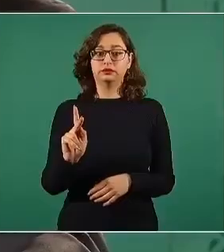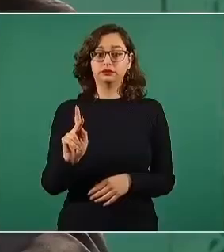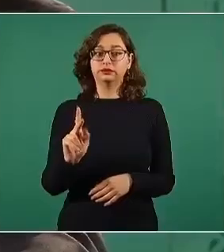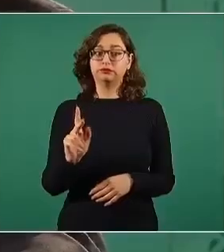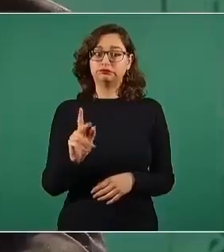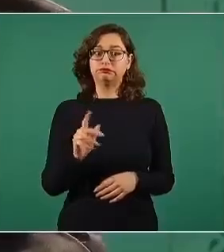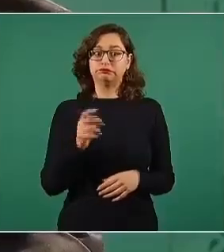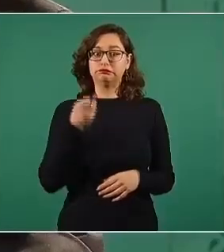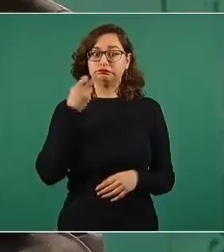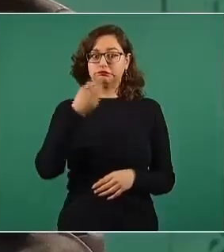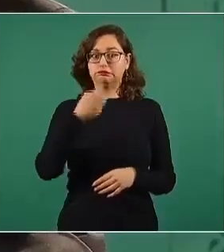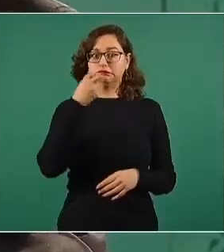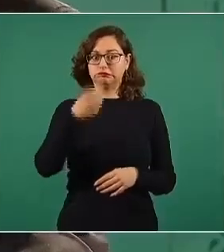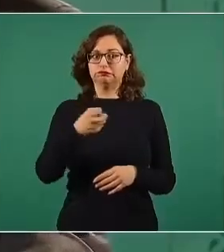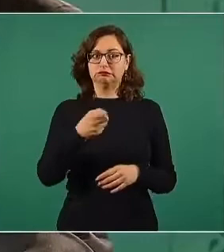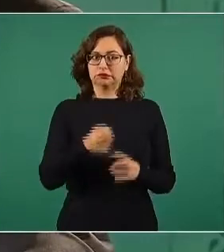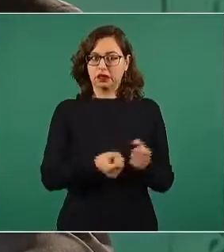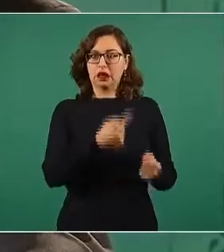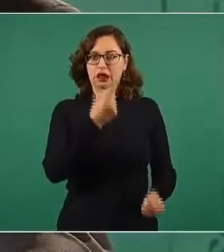creció mucho esa nube negra